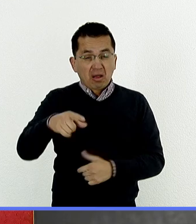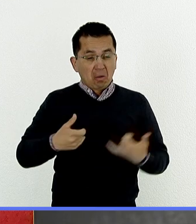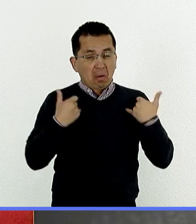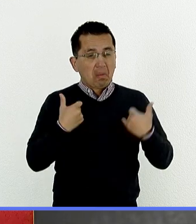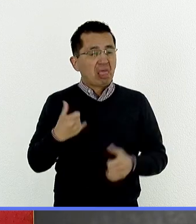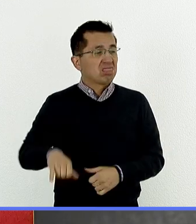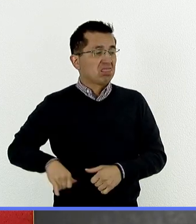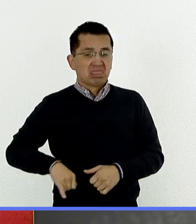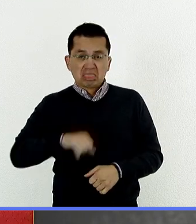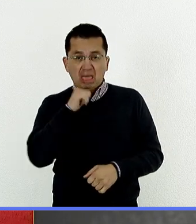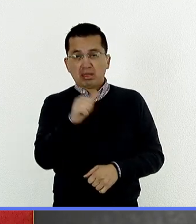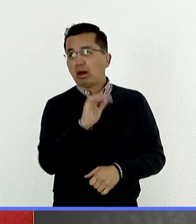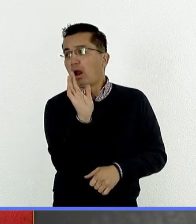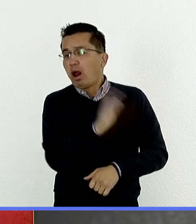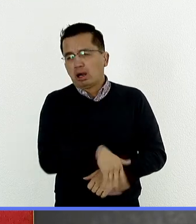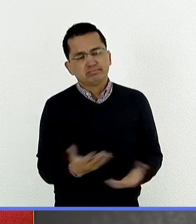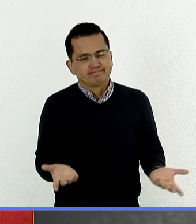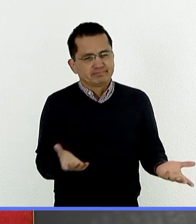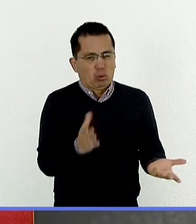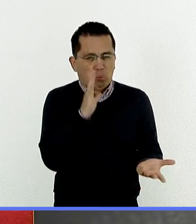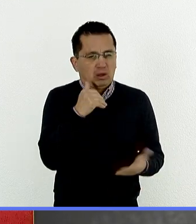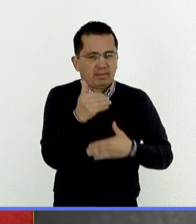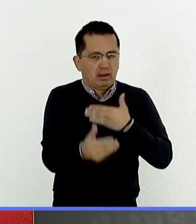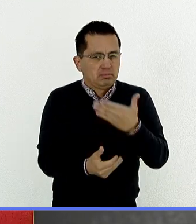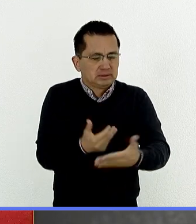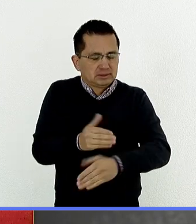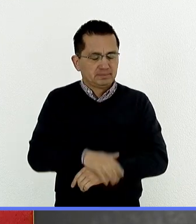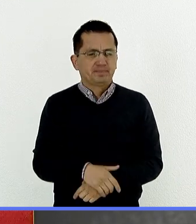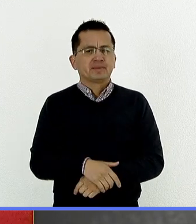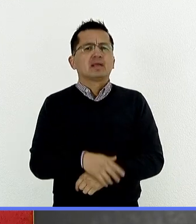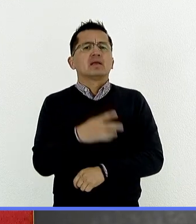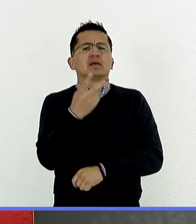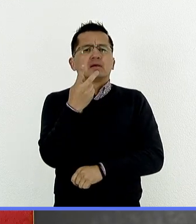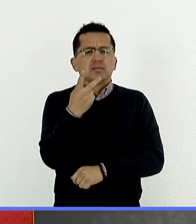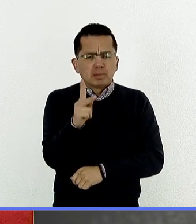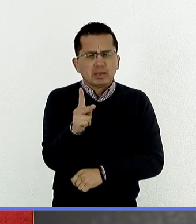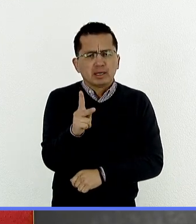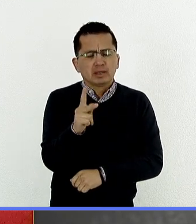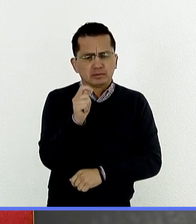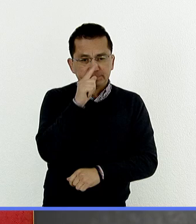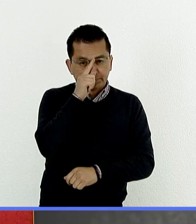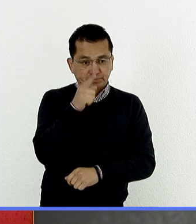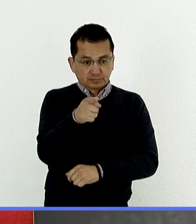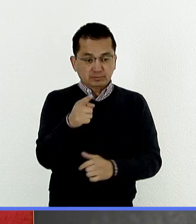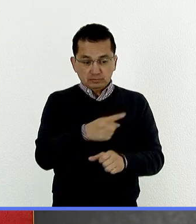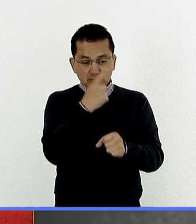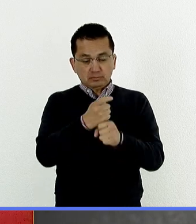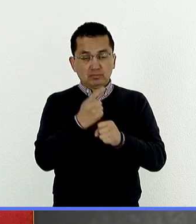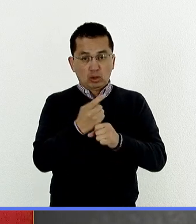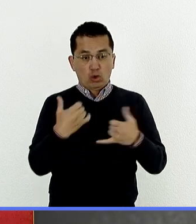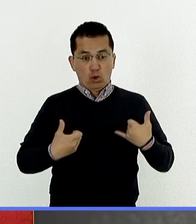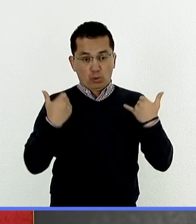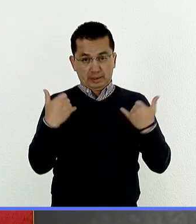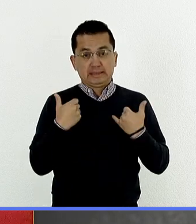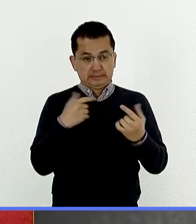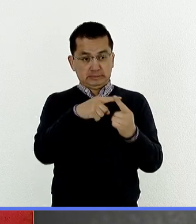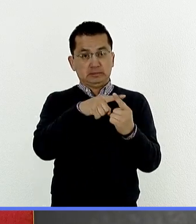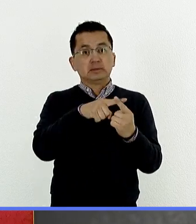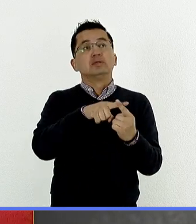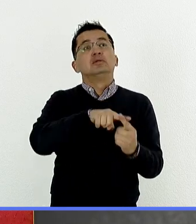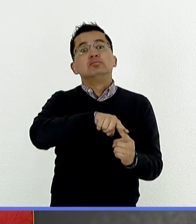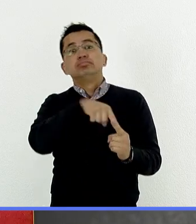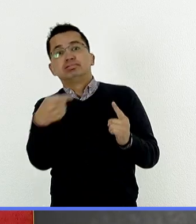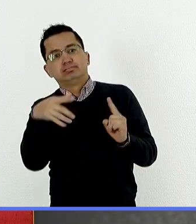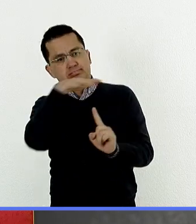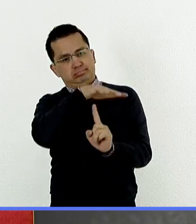si su iniciativa pero directamente abajo de eso tenemos el interés de su